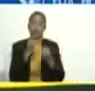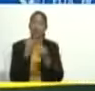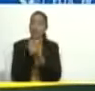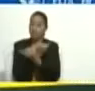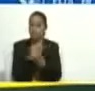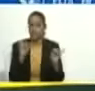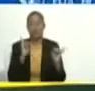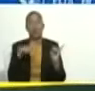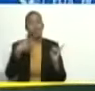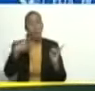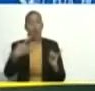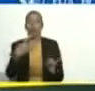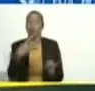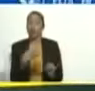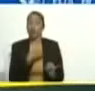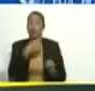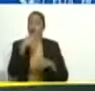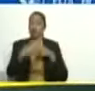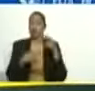bolivariana.